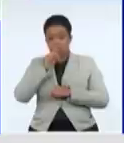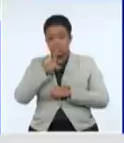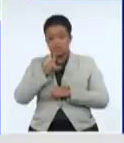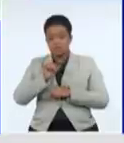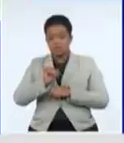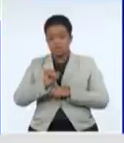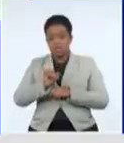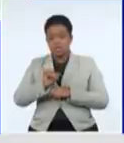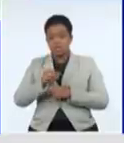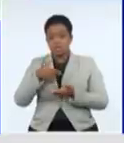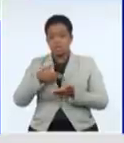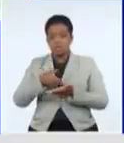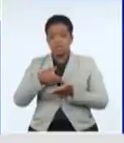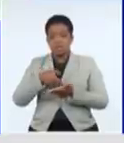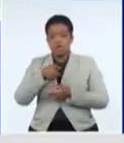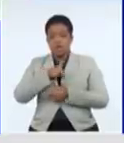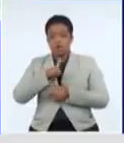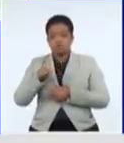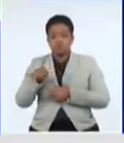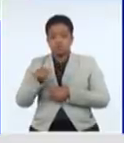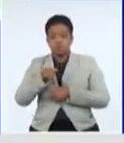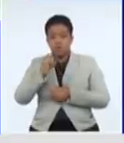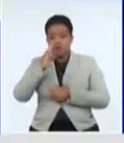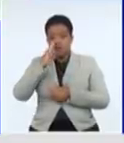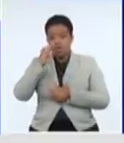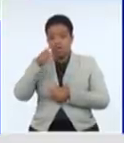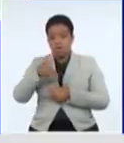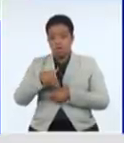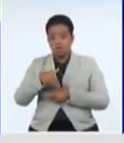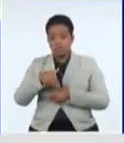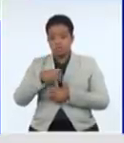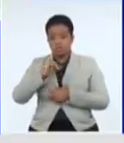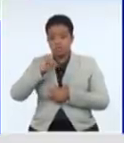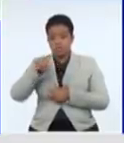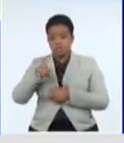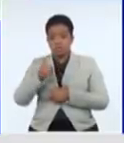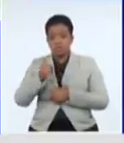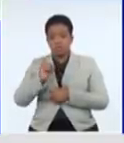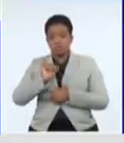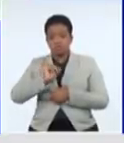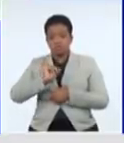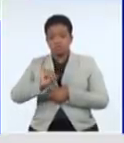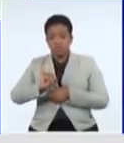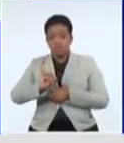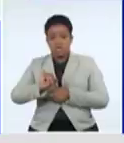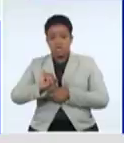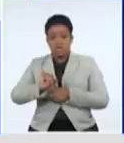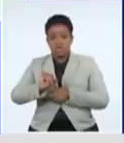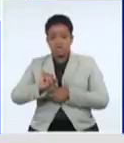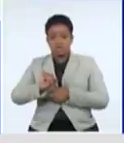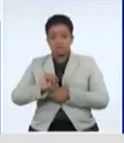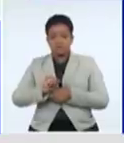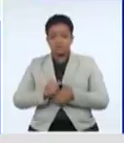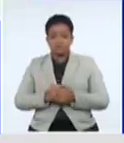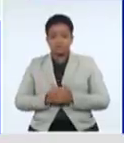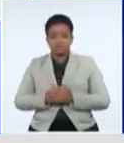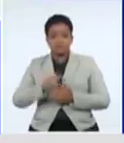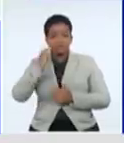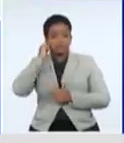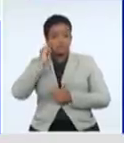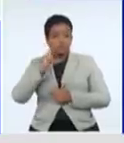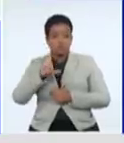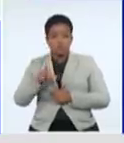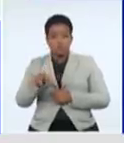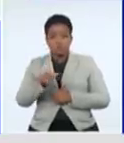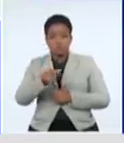Minas 11, al igual que Najasa, Jimaguayú 6, Sibanicú 5, al igual que Florida, Esmeralda 4, al igual